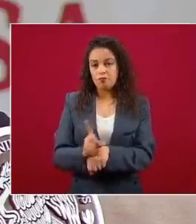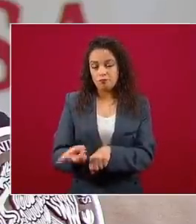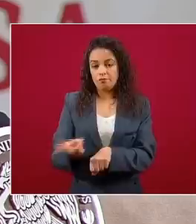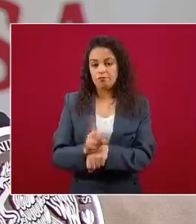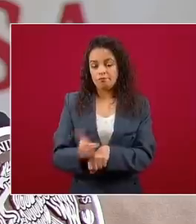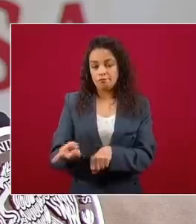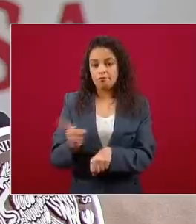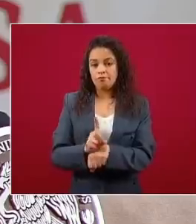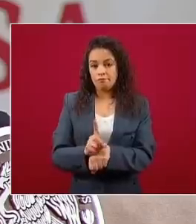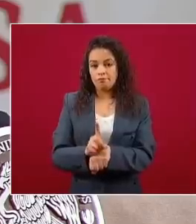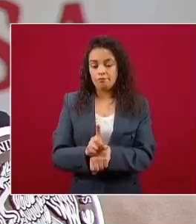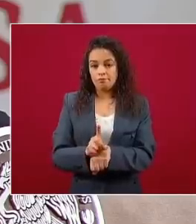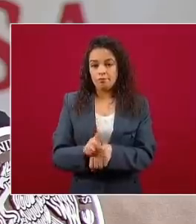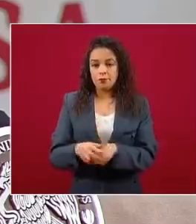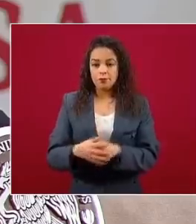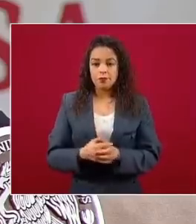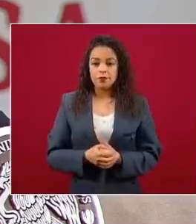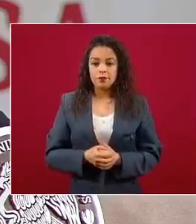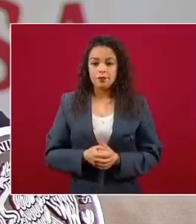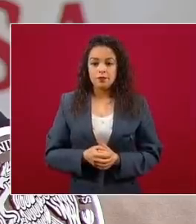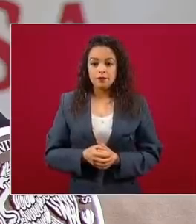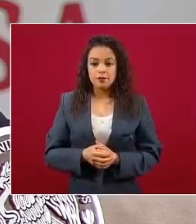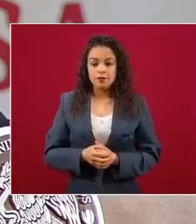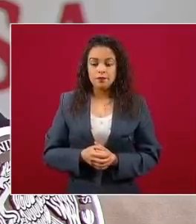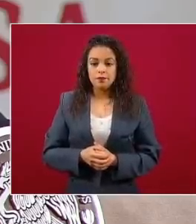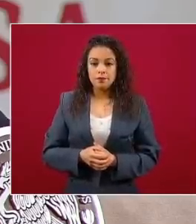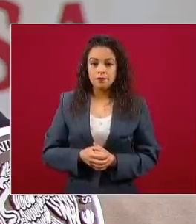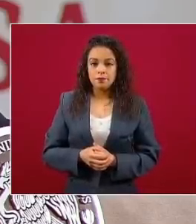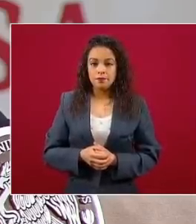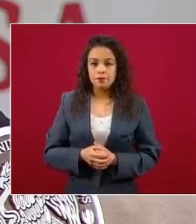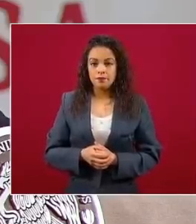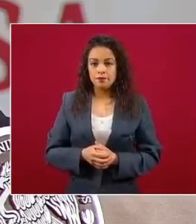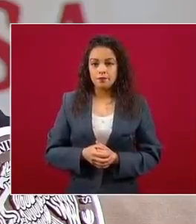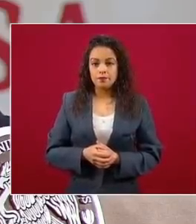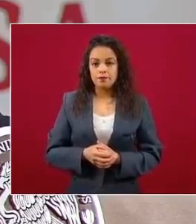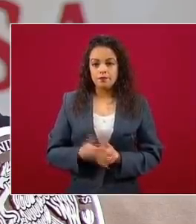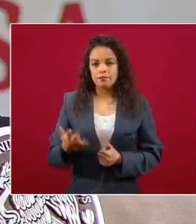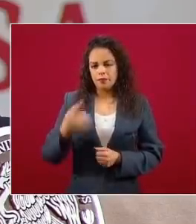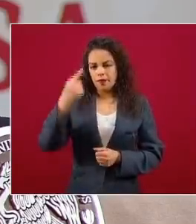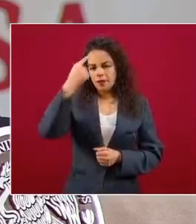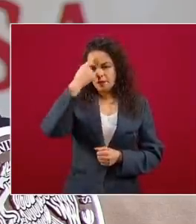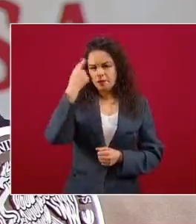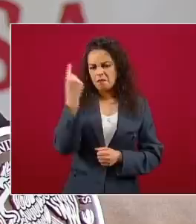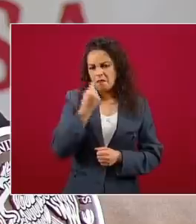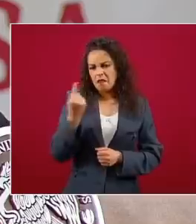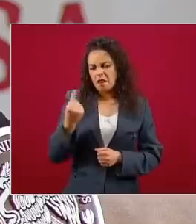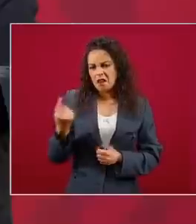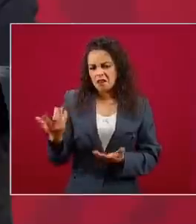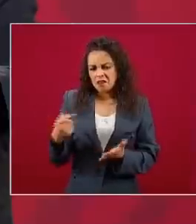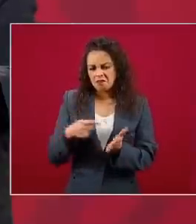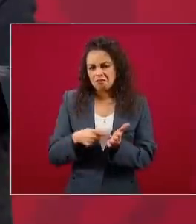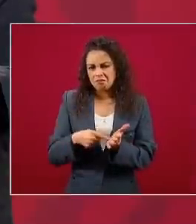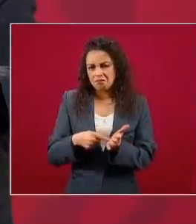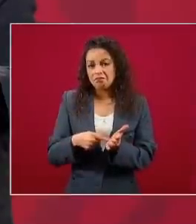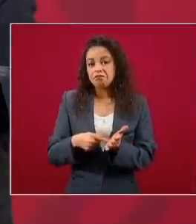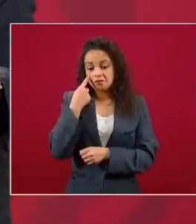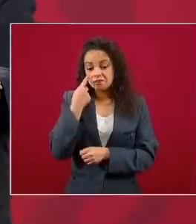pues con la idea de ir